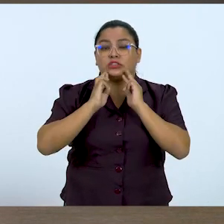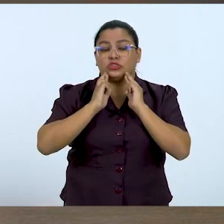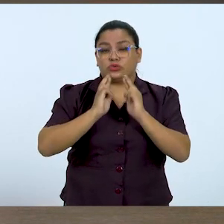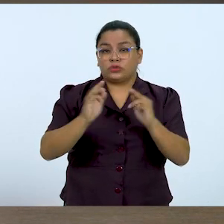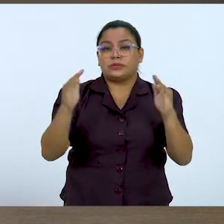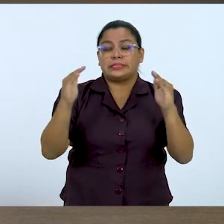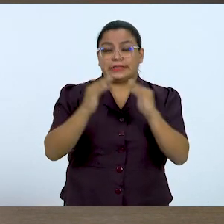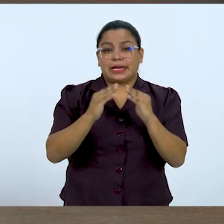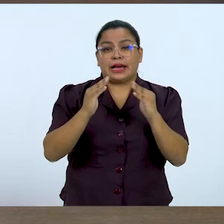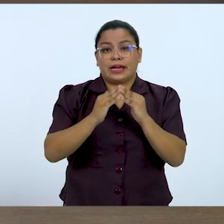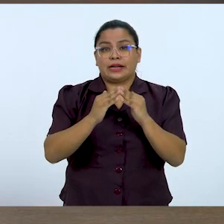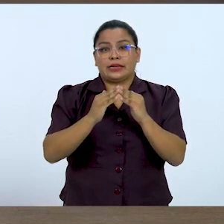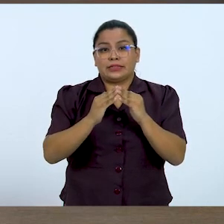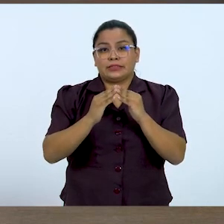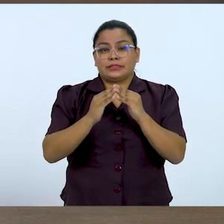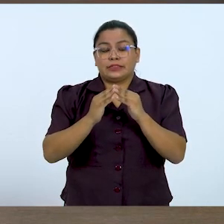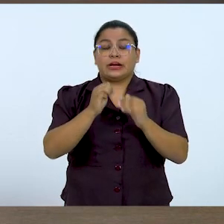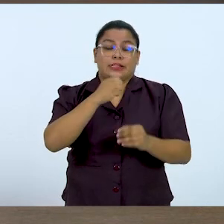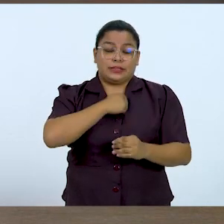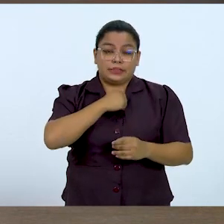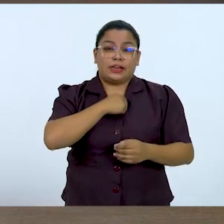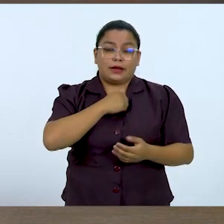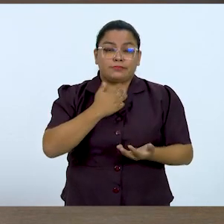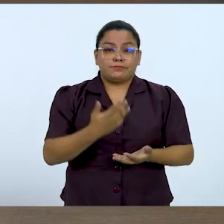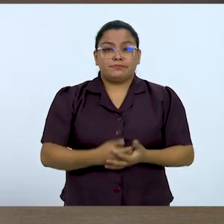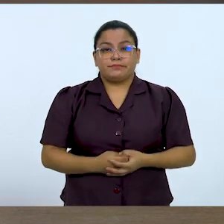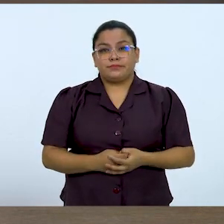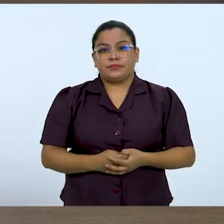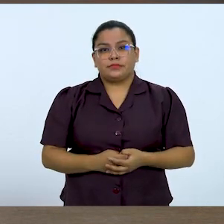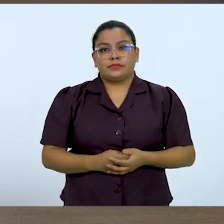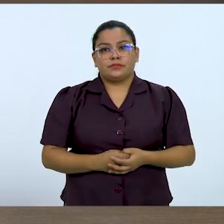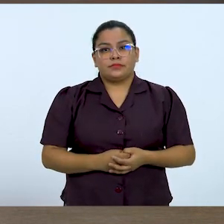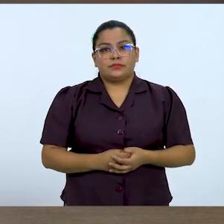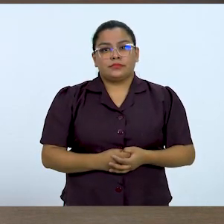sección Resuelve en casa que hace el papel de la tarea.